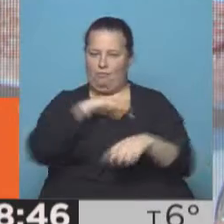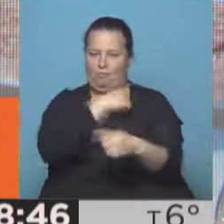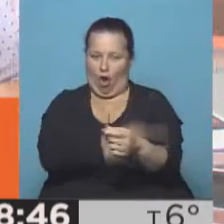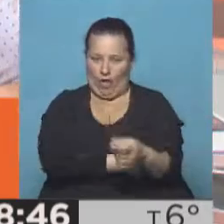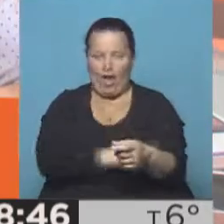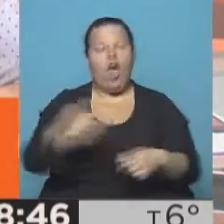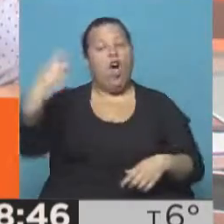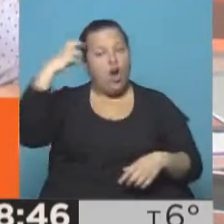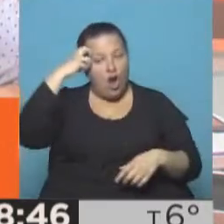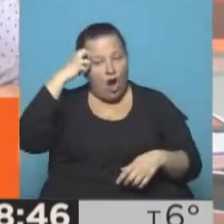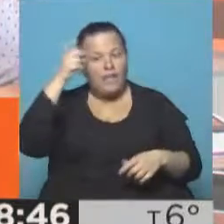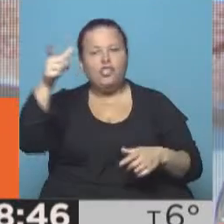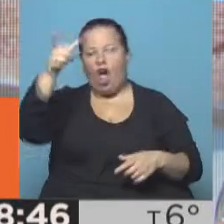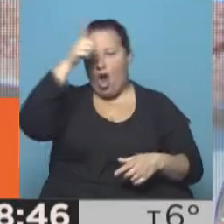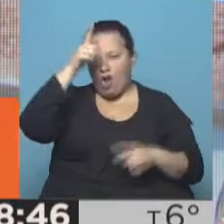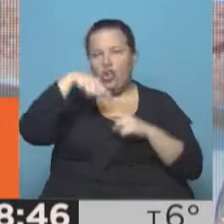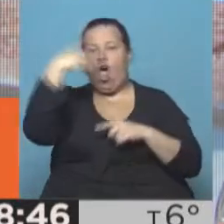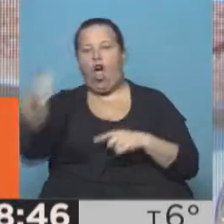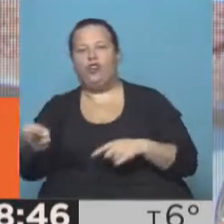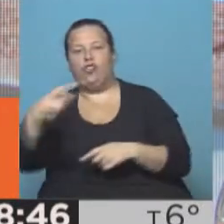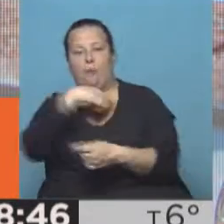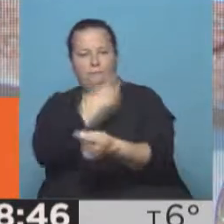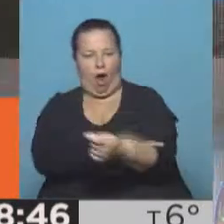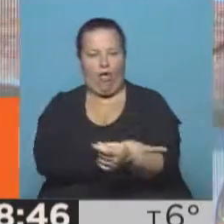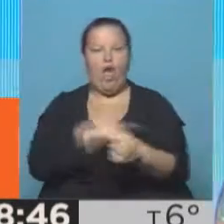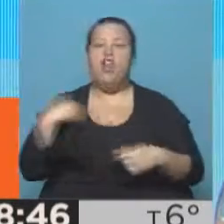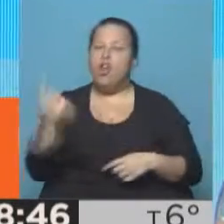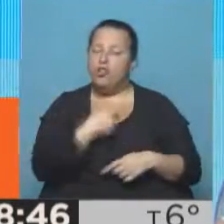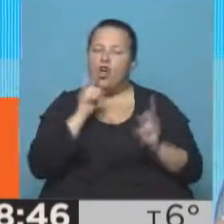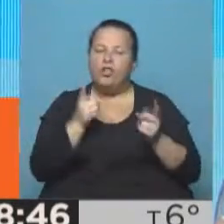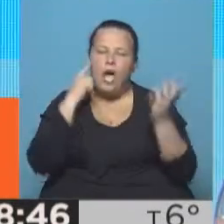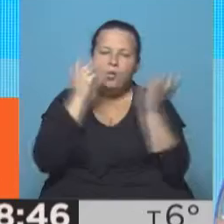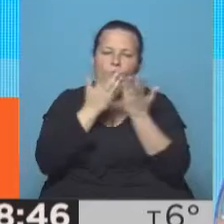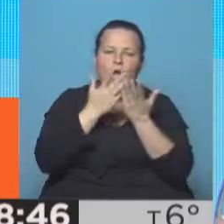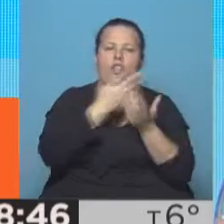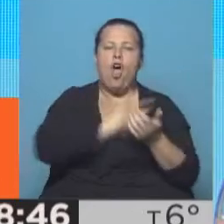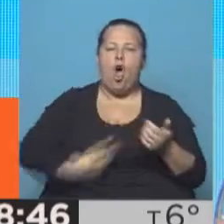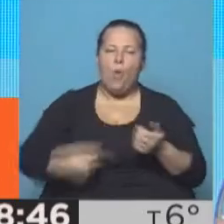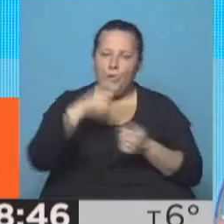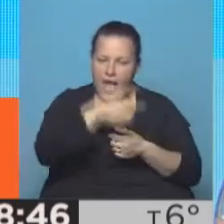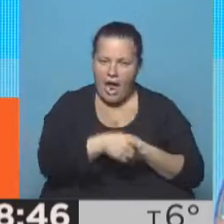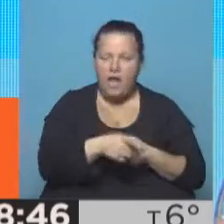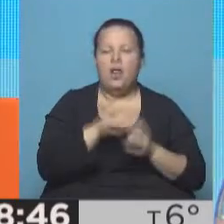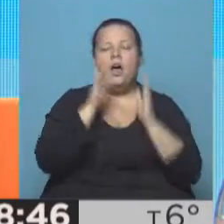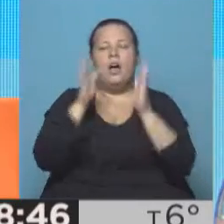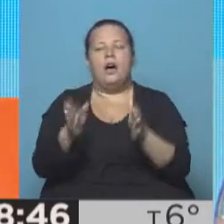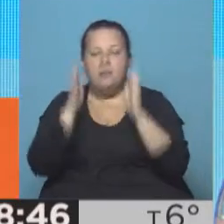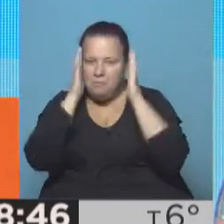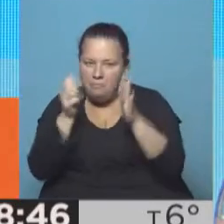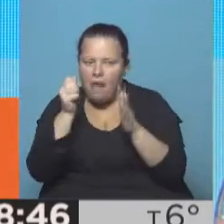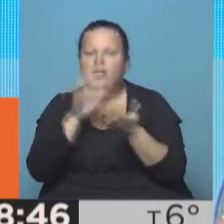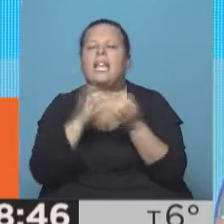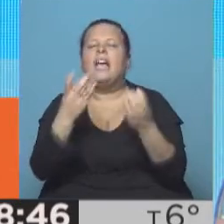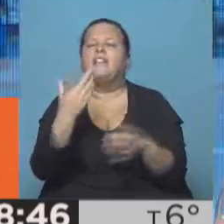El Congreso controla a los otros poderes. Nosotros seguimos analizando el Poder Ejecutivo, ponemos los ojos en lo que